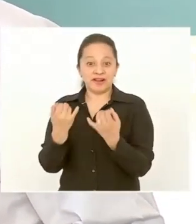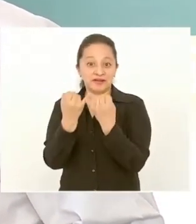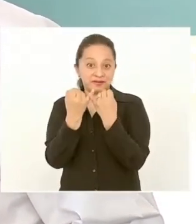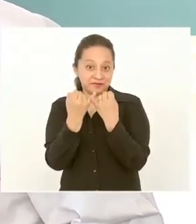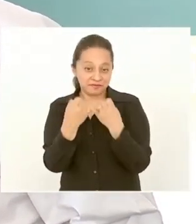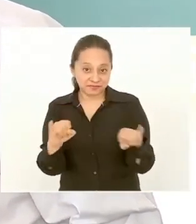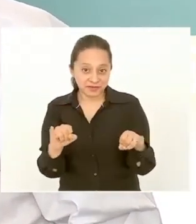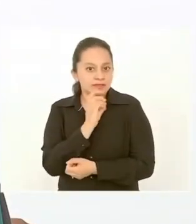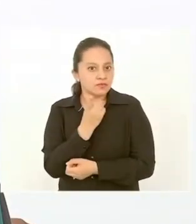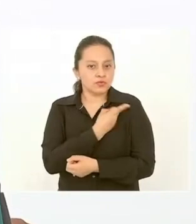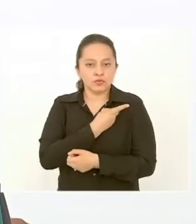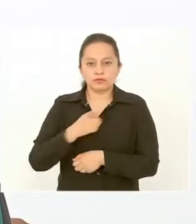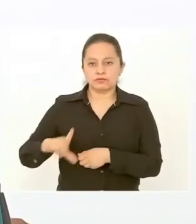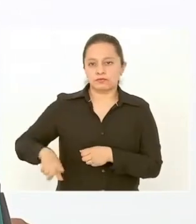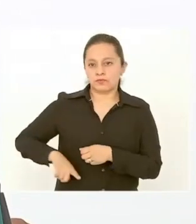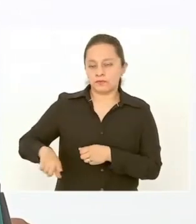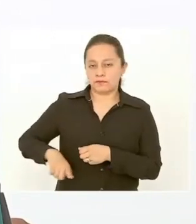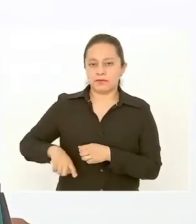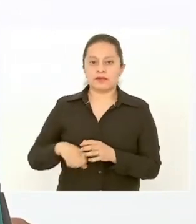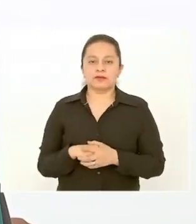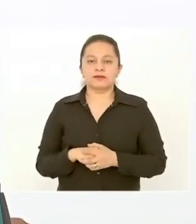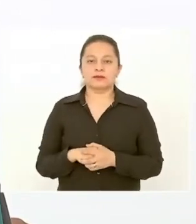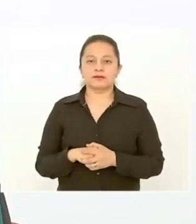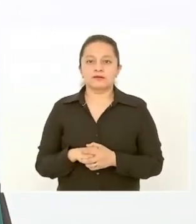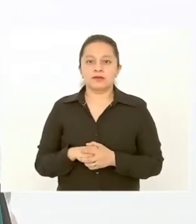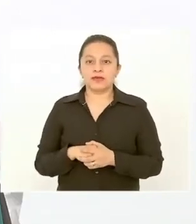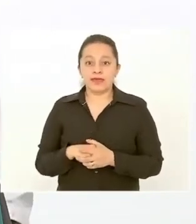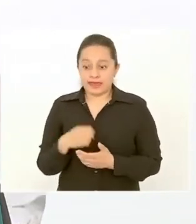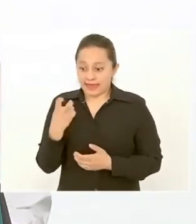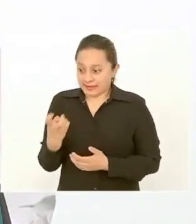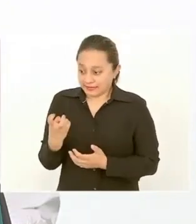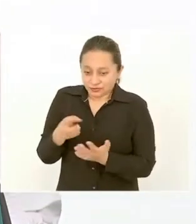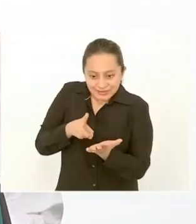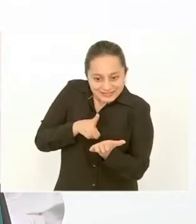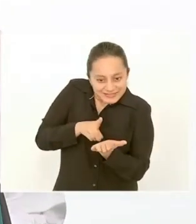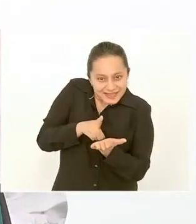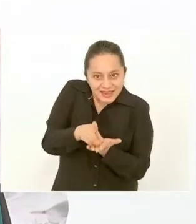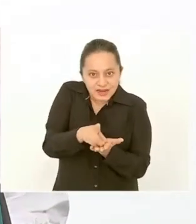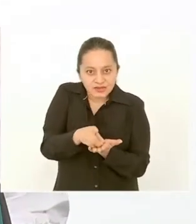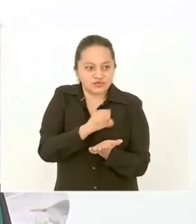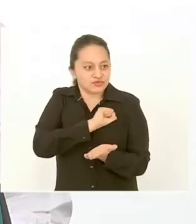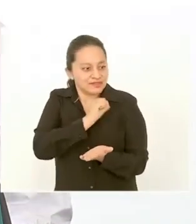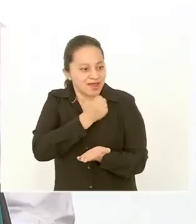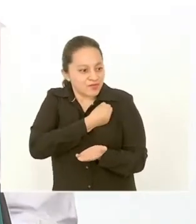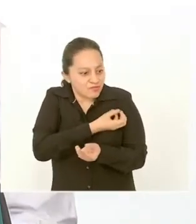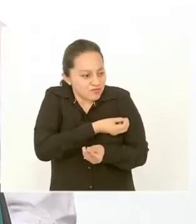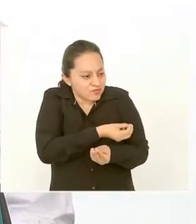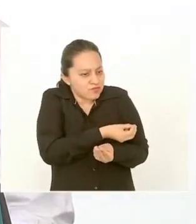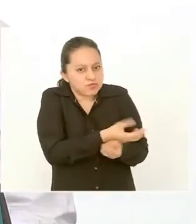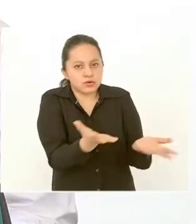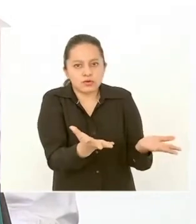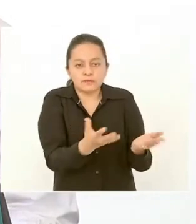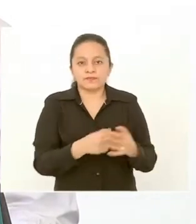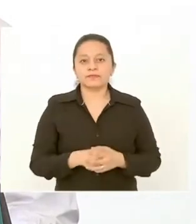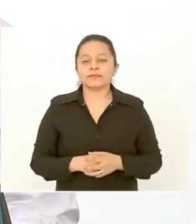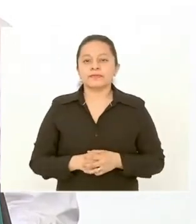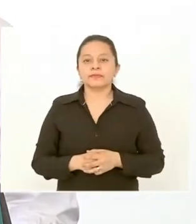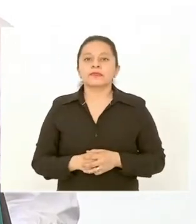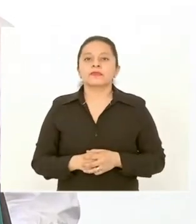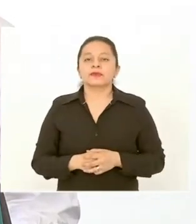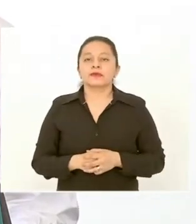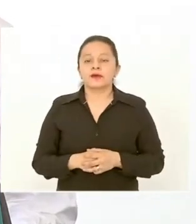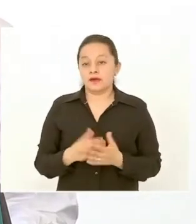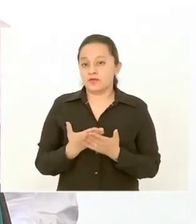general el derecho del pueblo a la salud porque este hospital